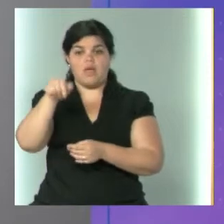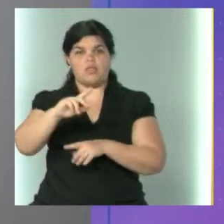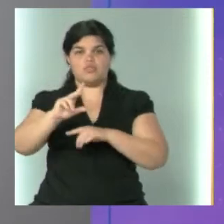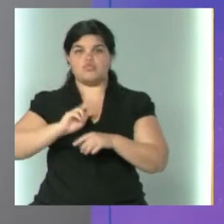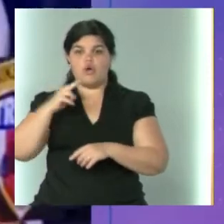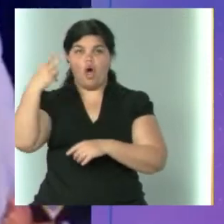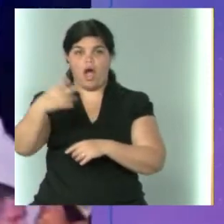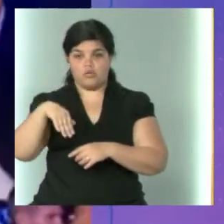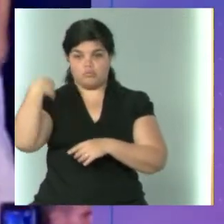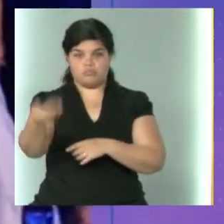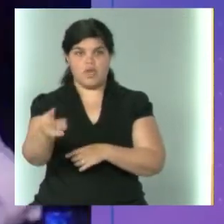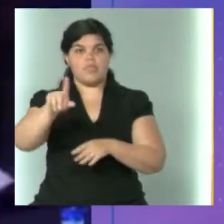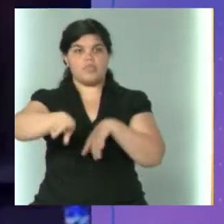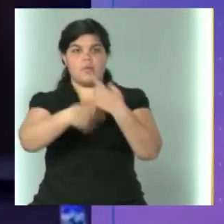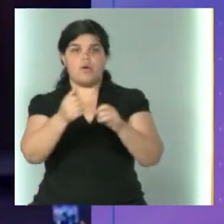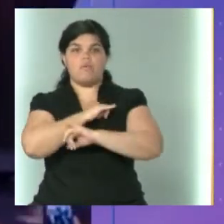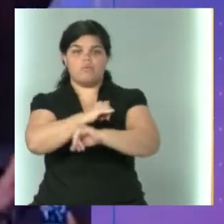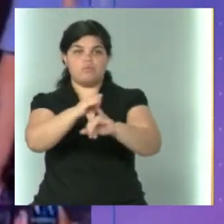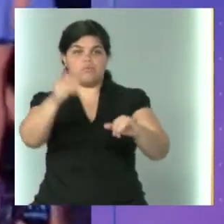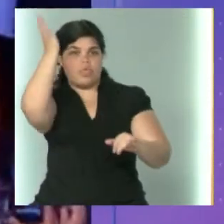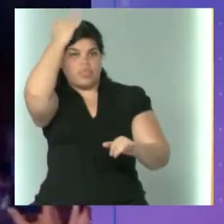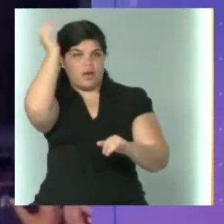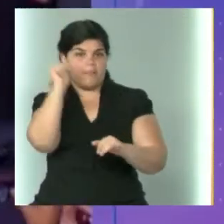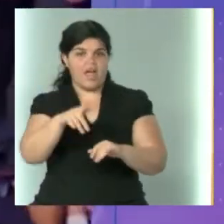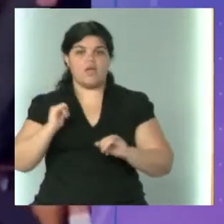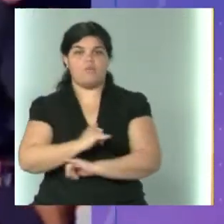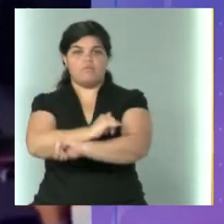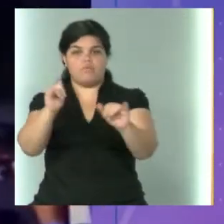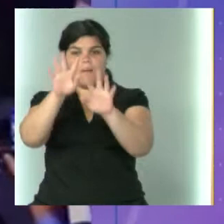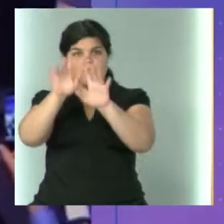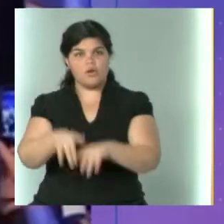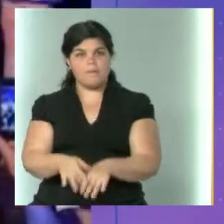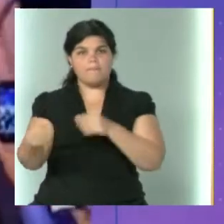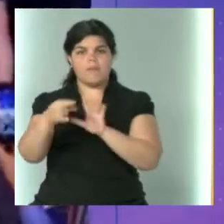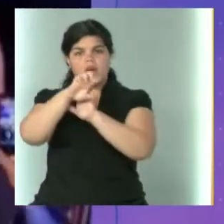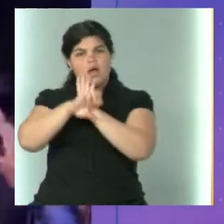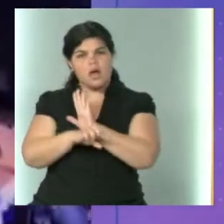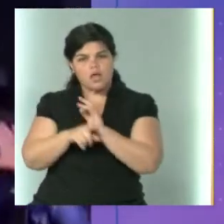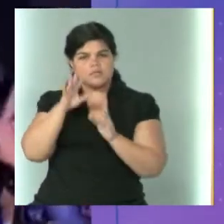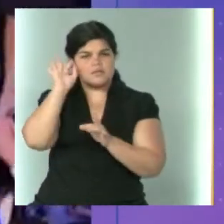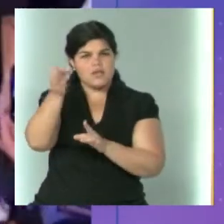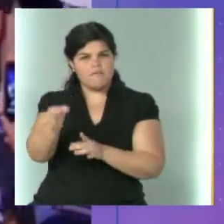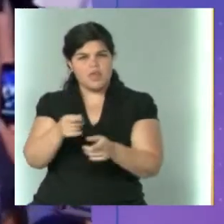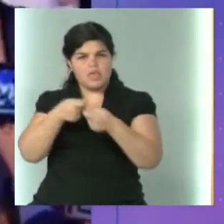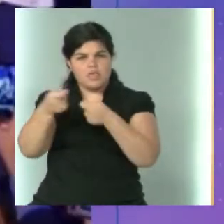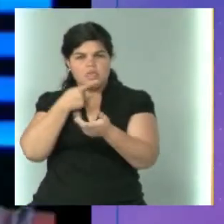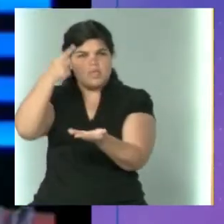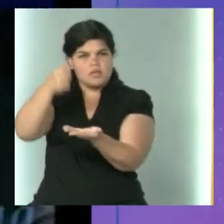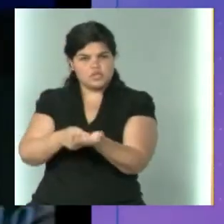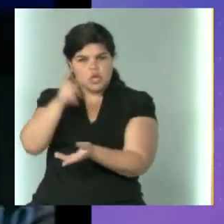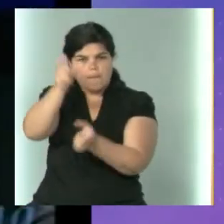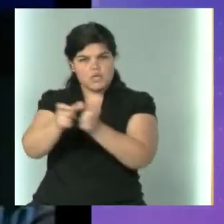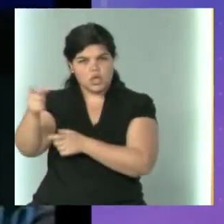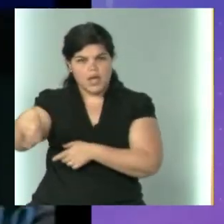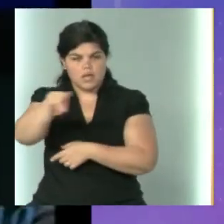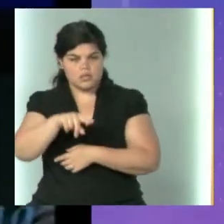después trabajó para la campaña de Trump. Con ella crearon un programa informático destinado a predecir e influir en las decisiones de los votantes. Hicieron